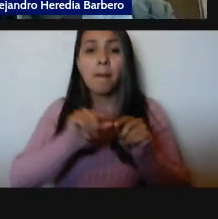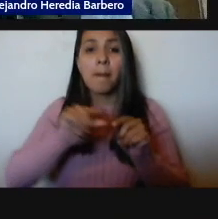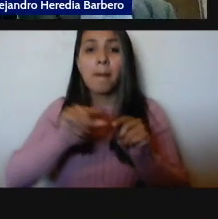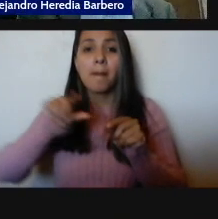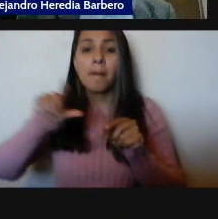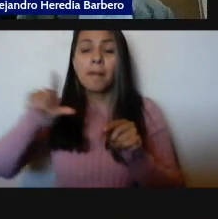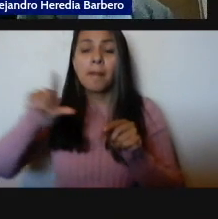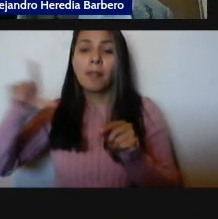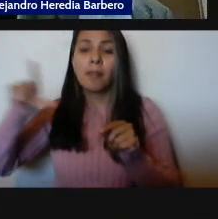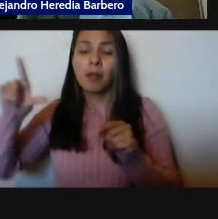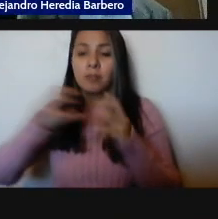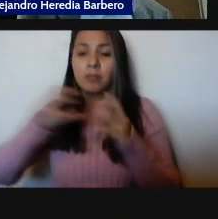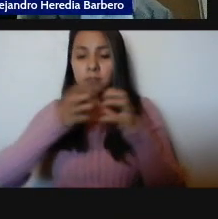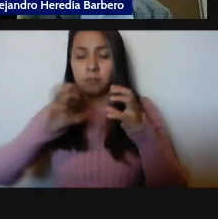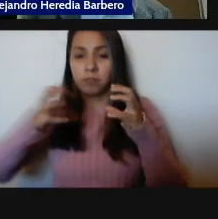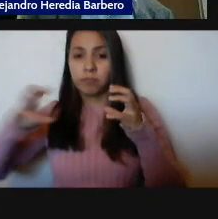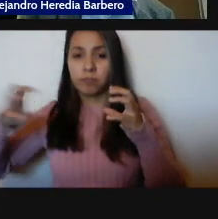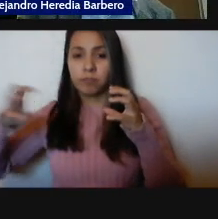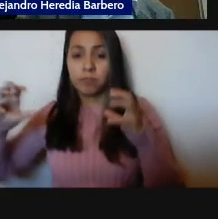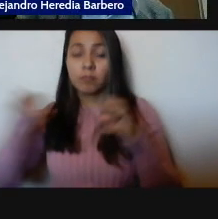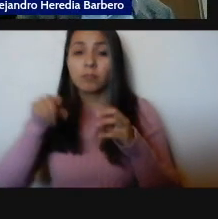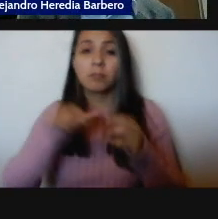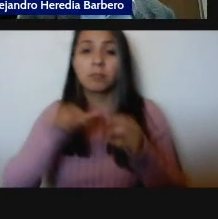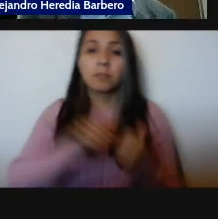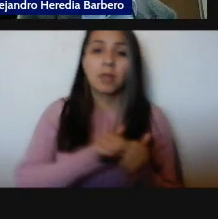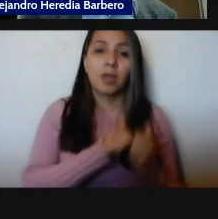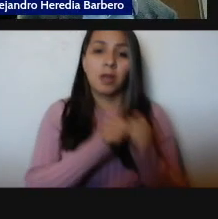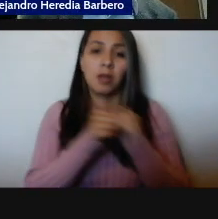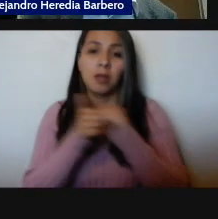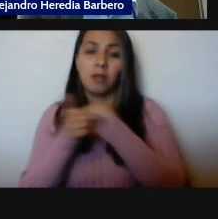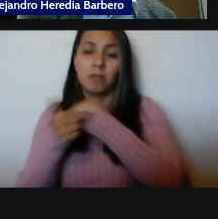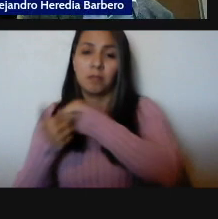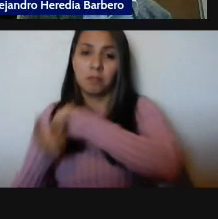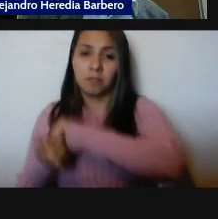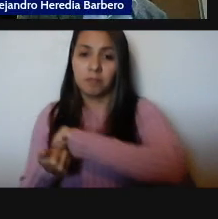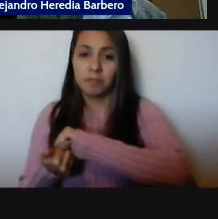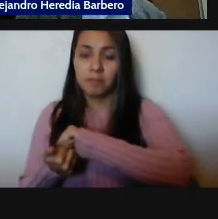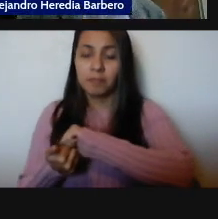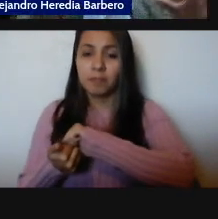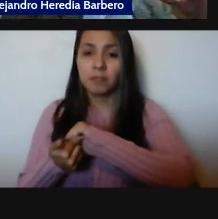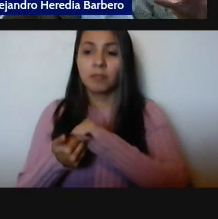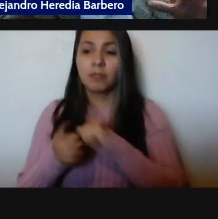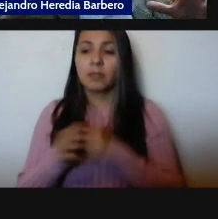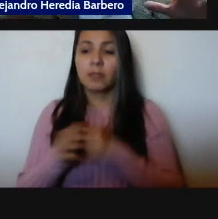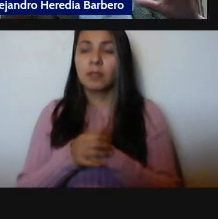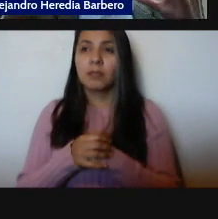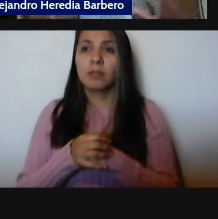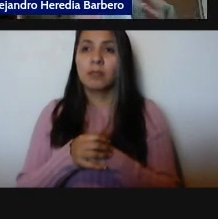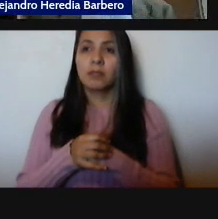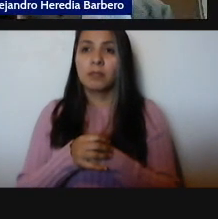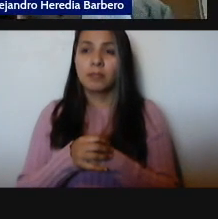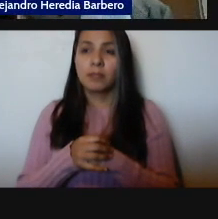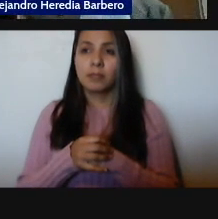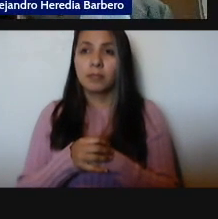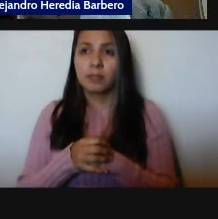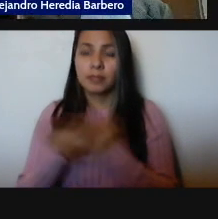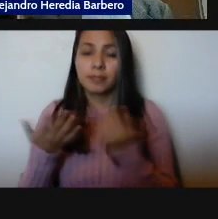van a ir aumentando su masa molecular, y esto es a lo que le llamamos evolución molecular también.